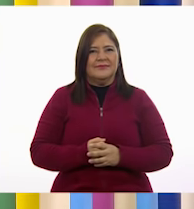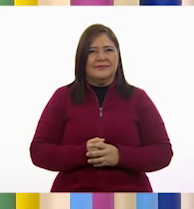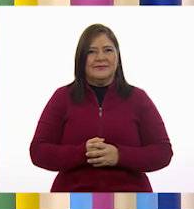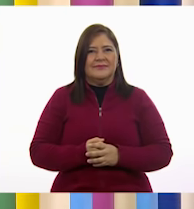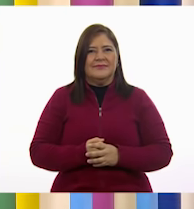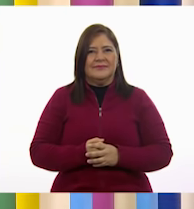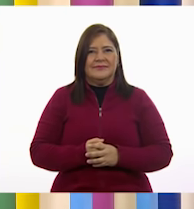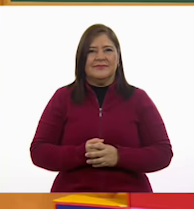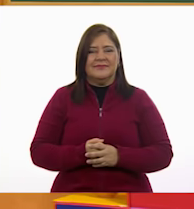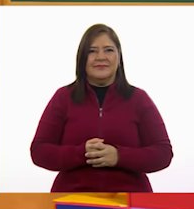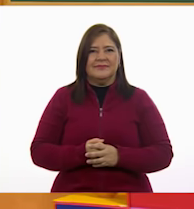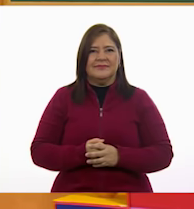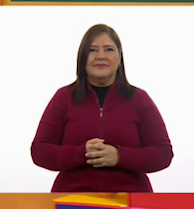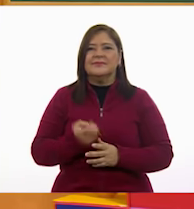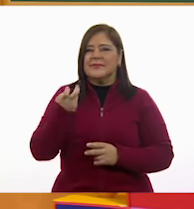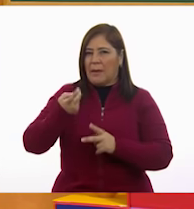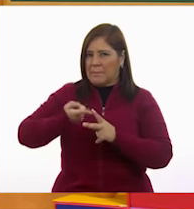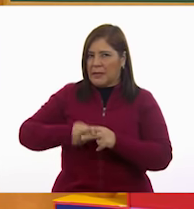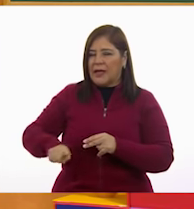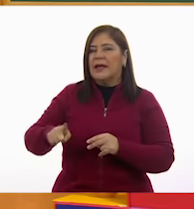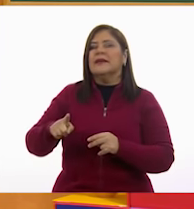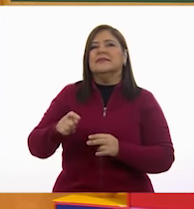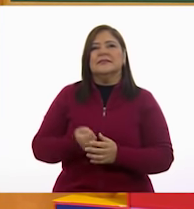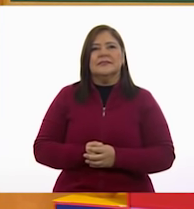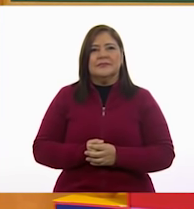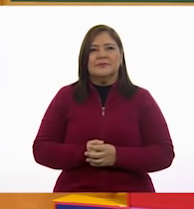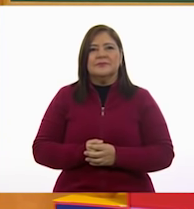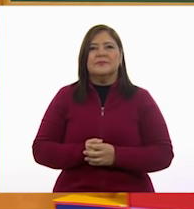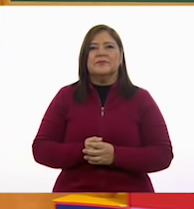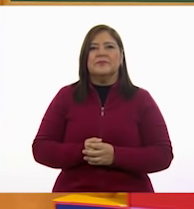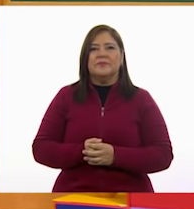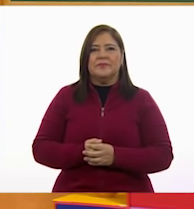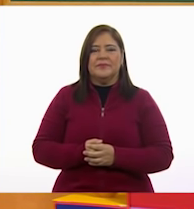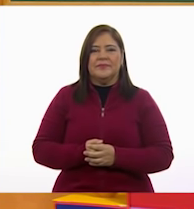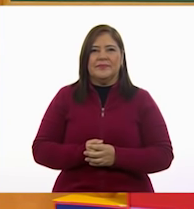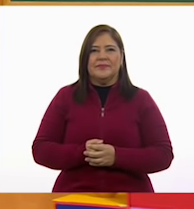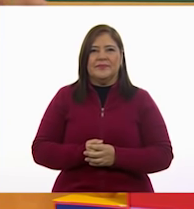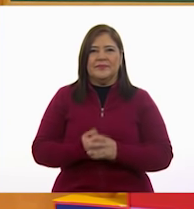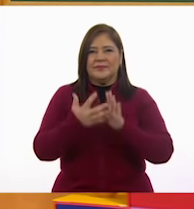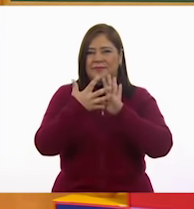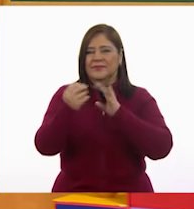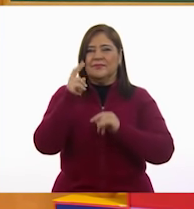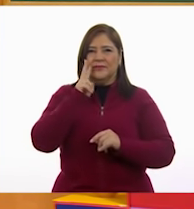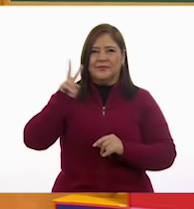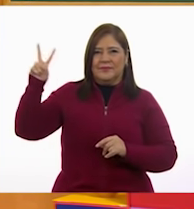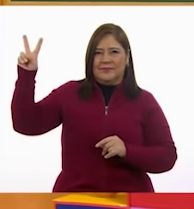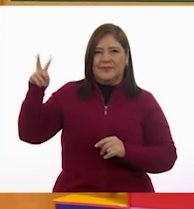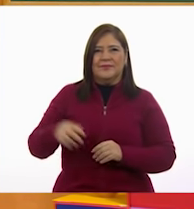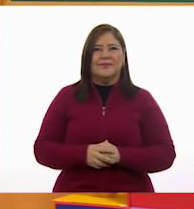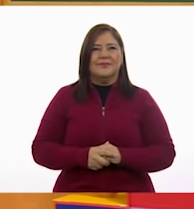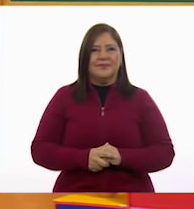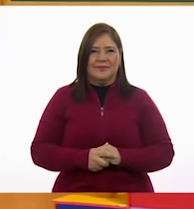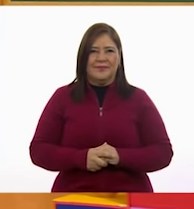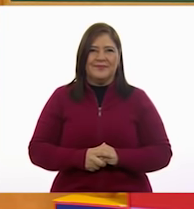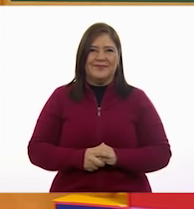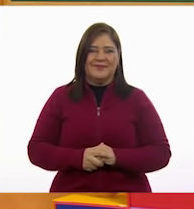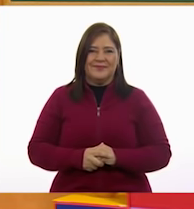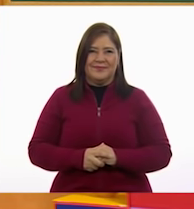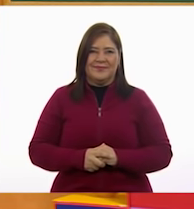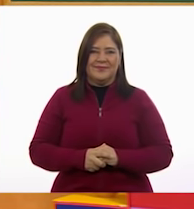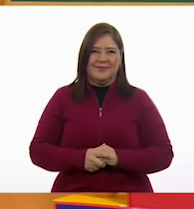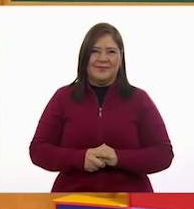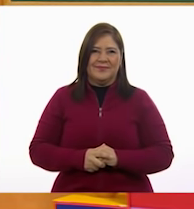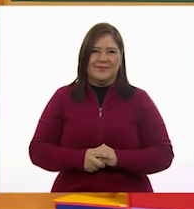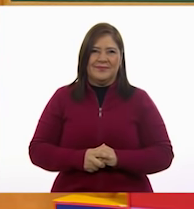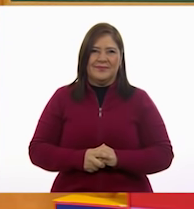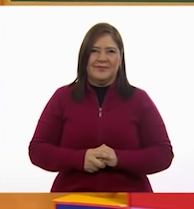¿Listos? Empezamos. Uh-huh. Esa parte nada más. Ok. Epo, etuki, tuki, epo. ¿Ok? No